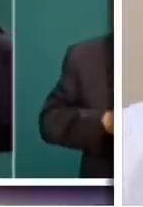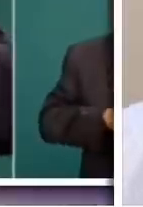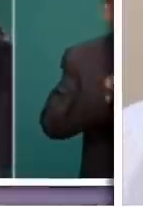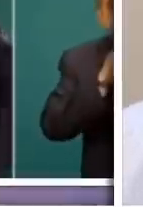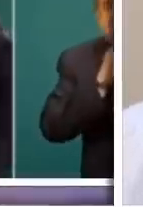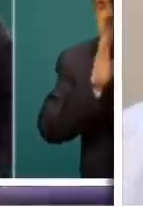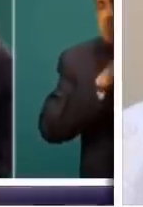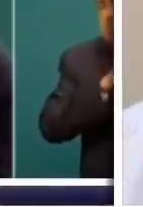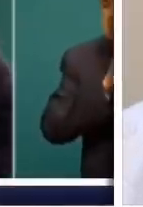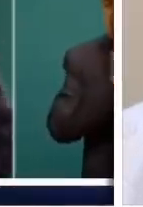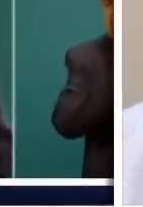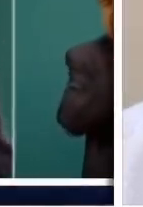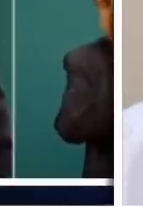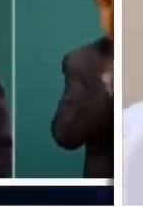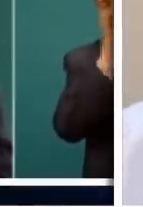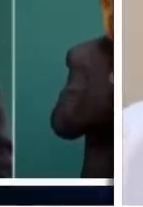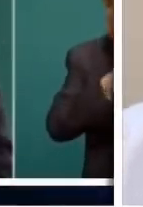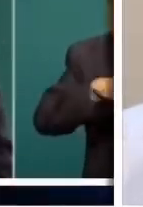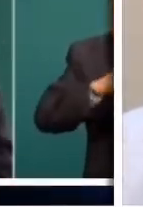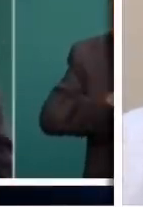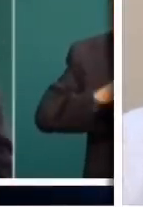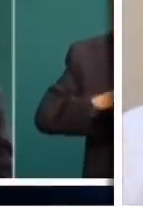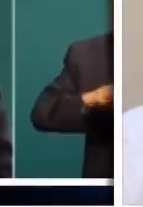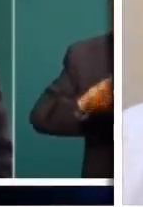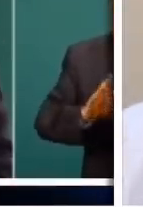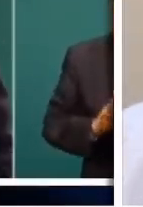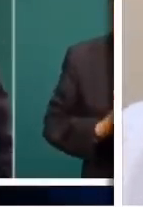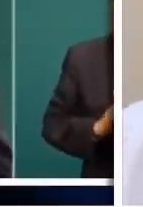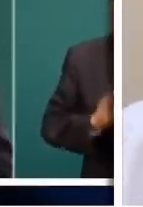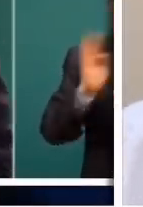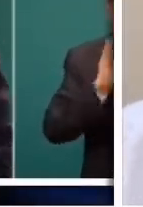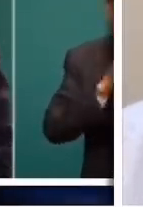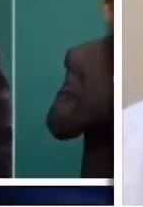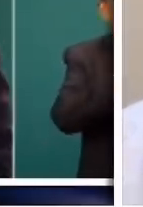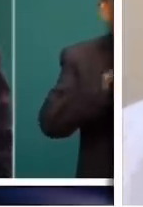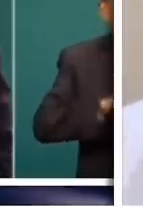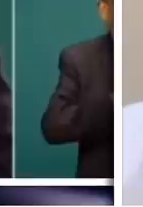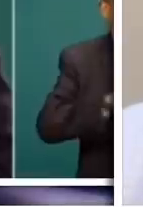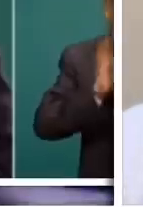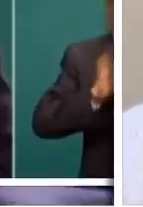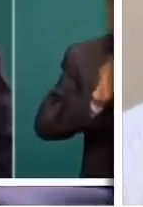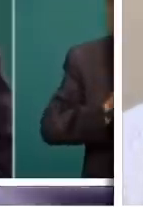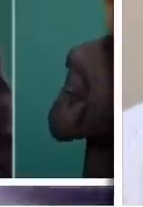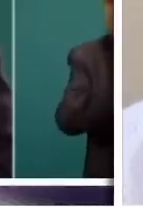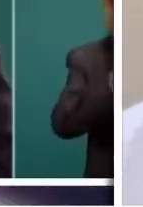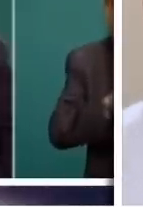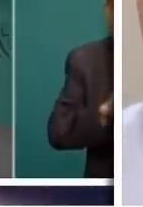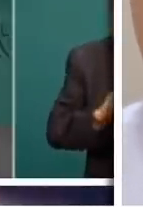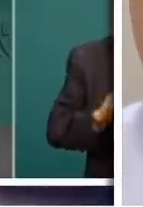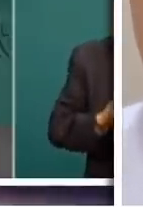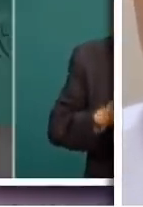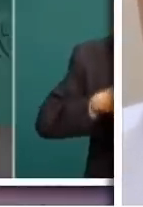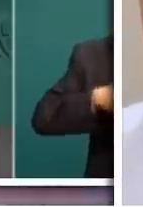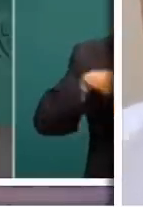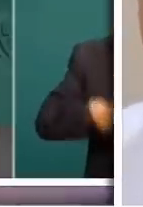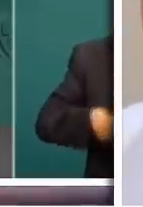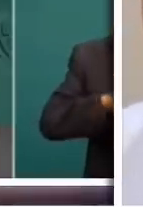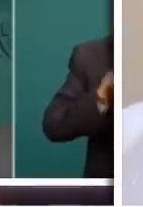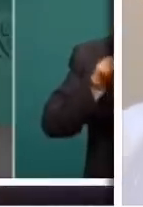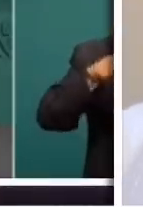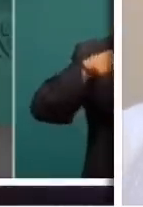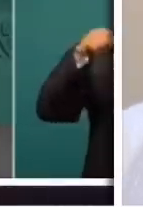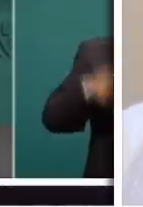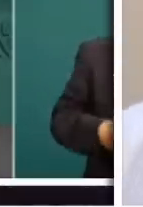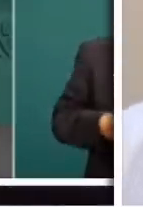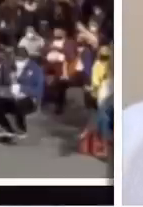de la cuarta transformación y que hay que deshacernos de la cuarta transformación eso lo que dice claudio x gonzález entonces ante esta